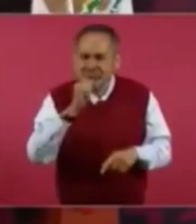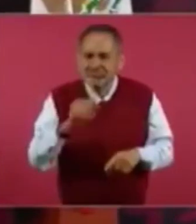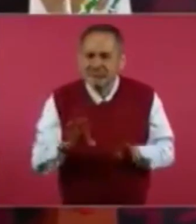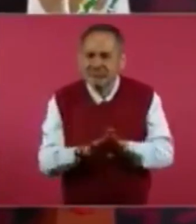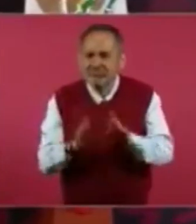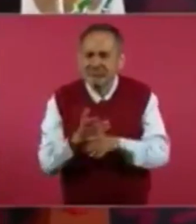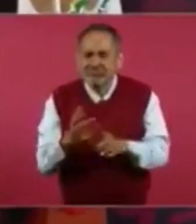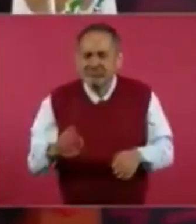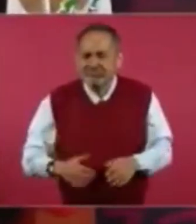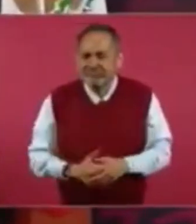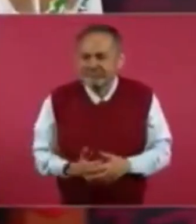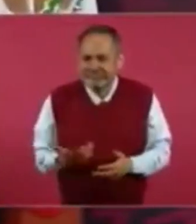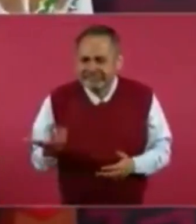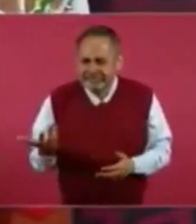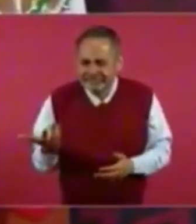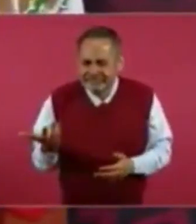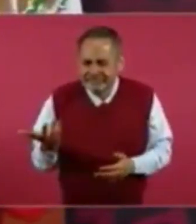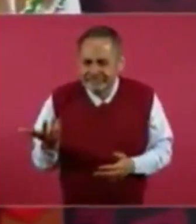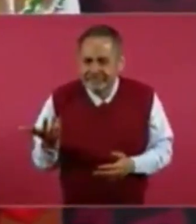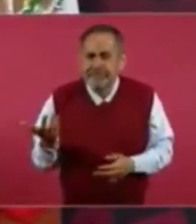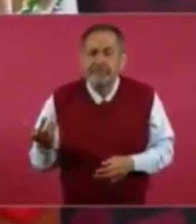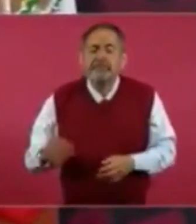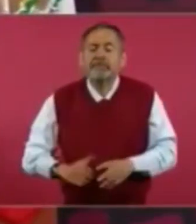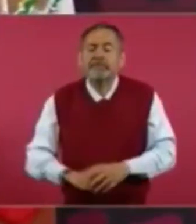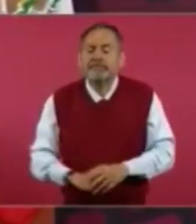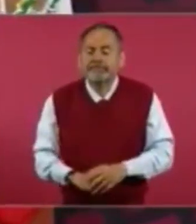de medios,